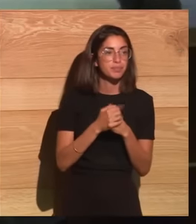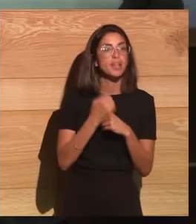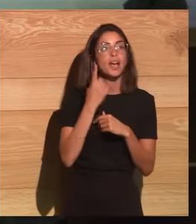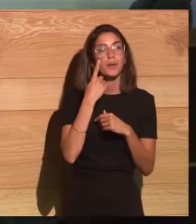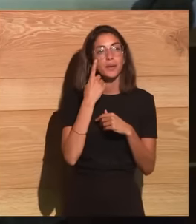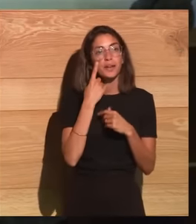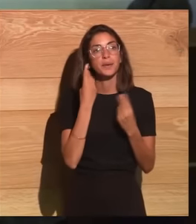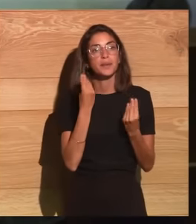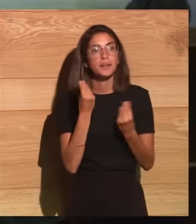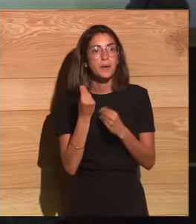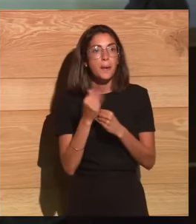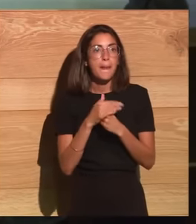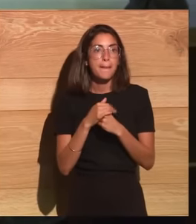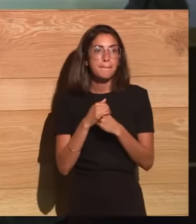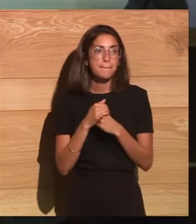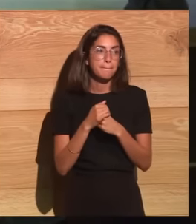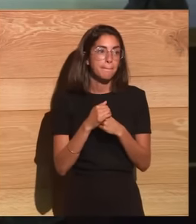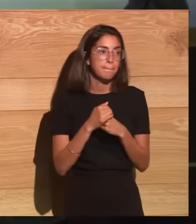ver.